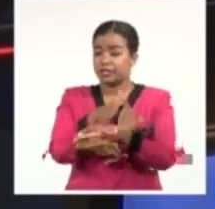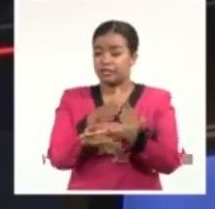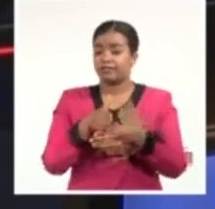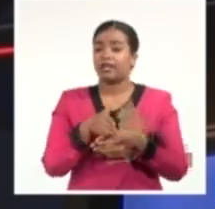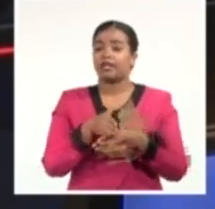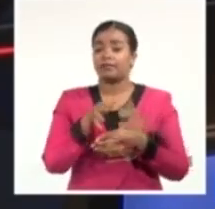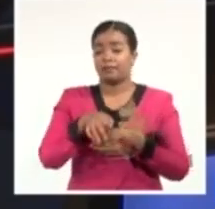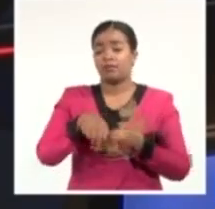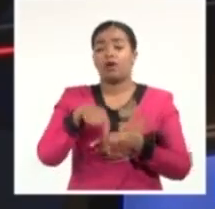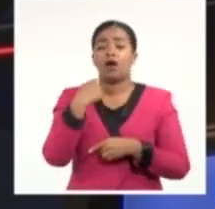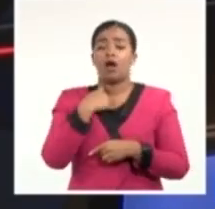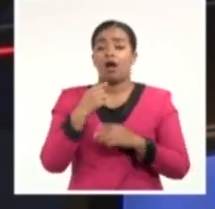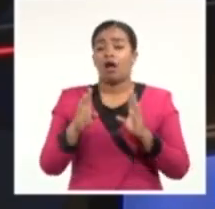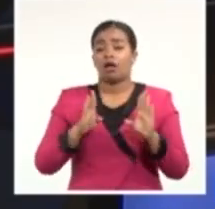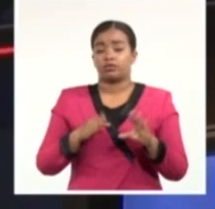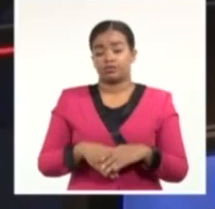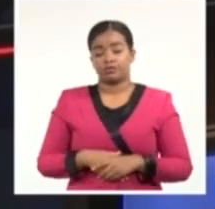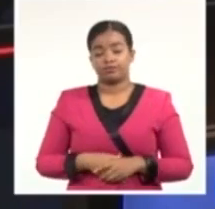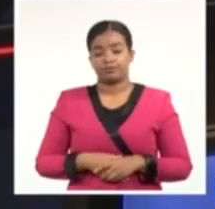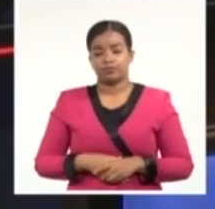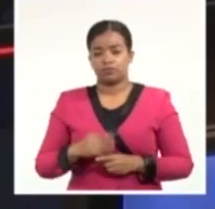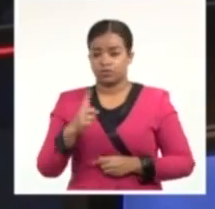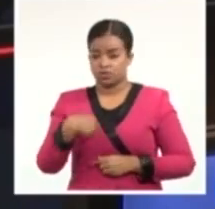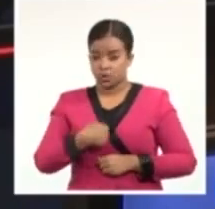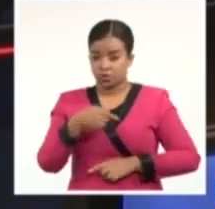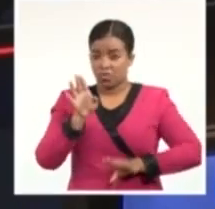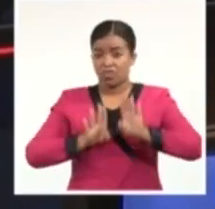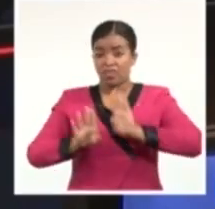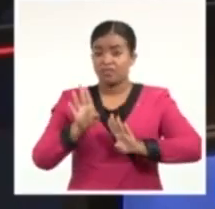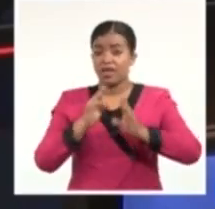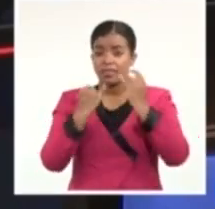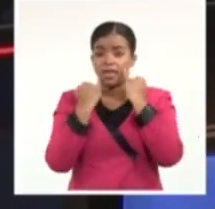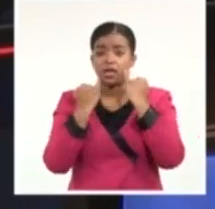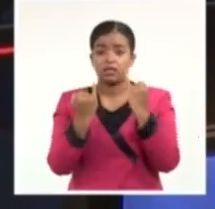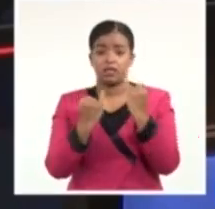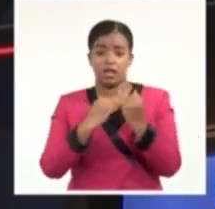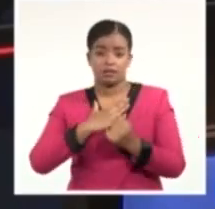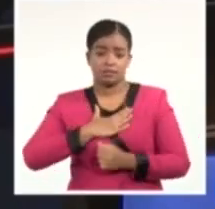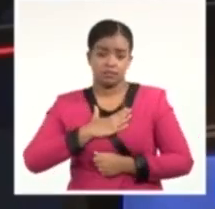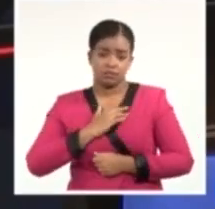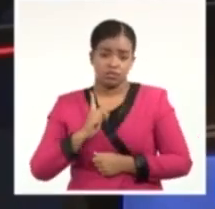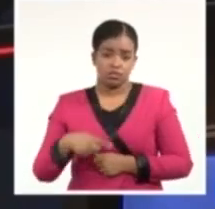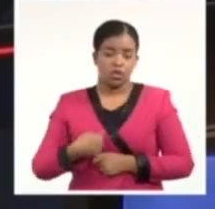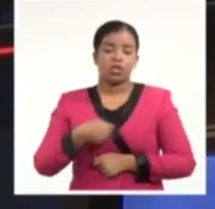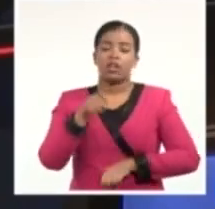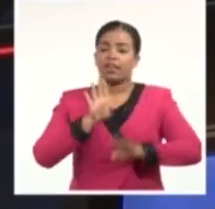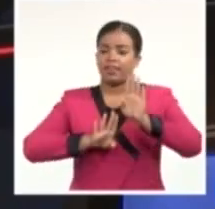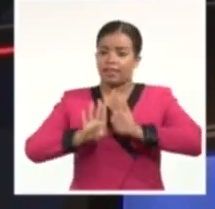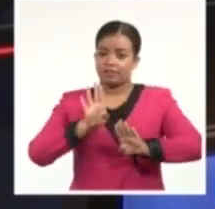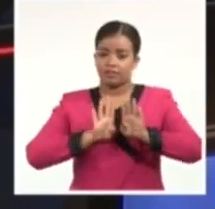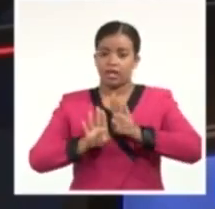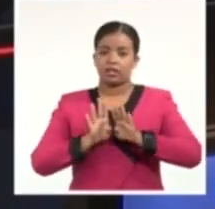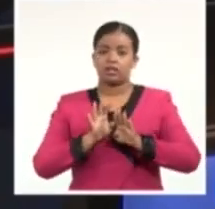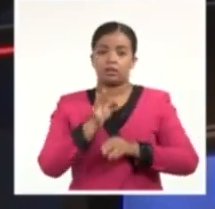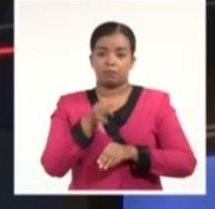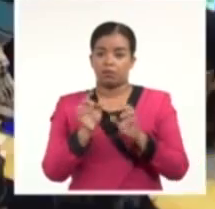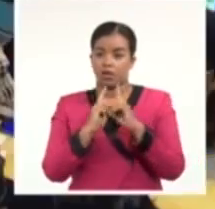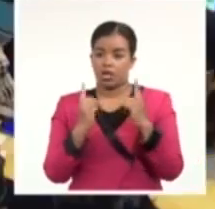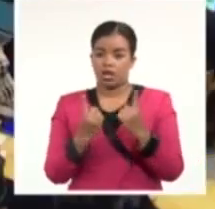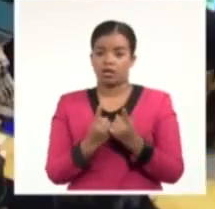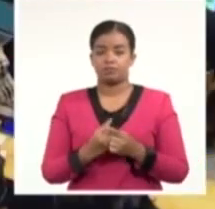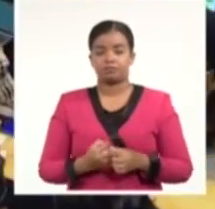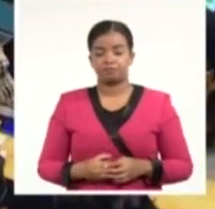celebrarse este año. Defenderemos que nuestros intereses comunes sean debidamente tenidos en